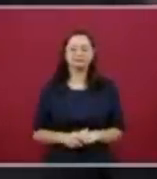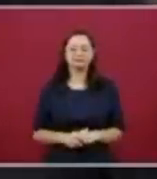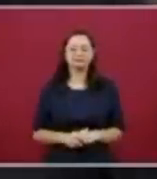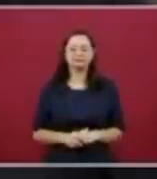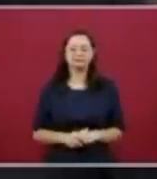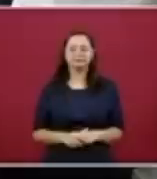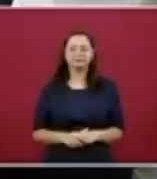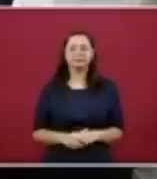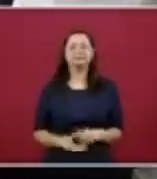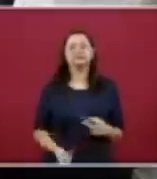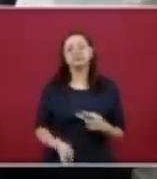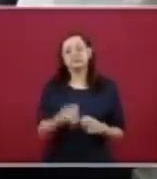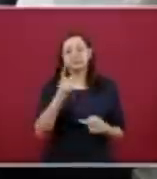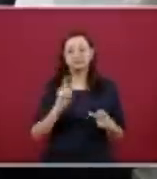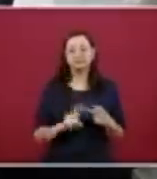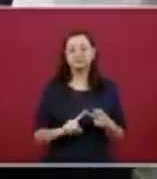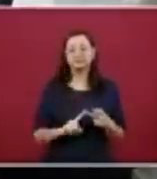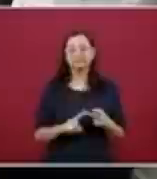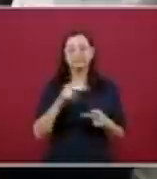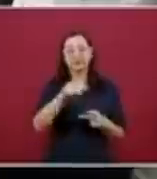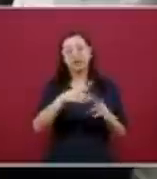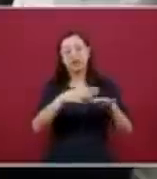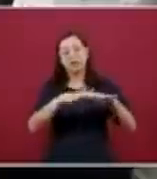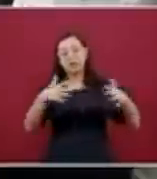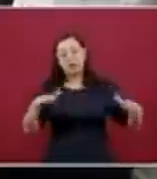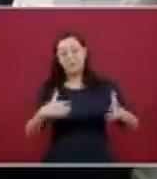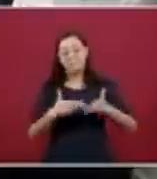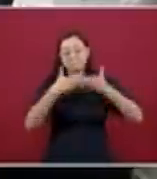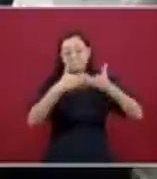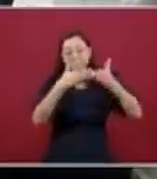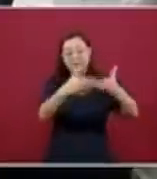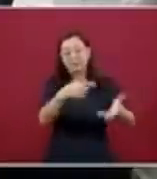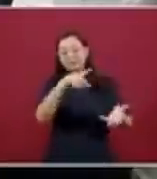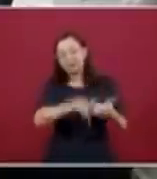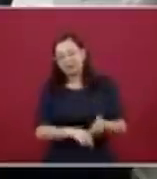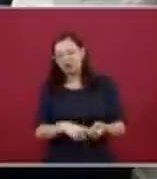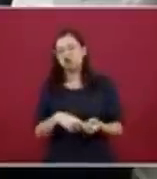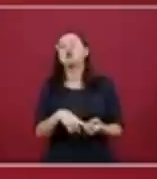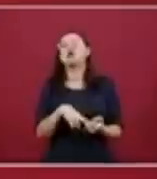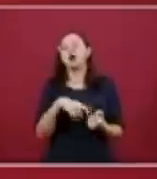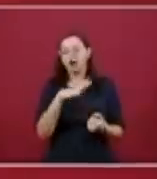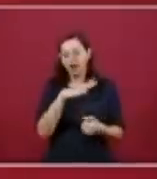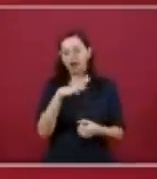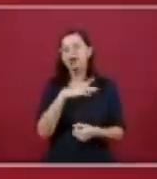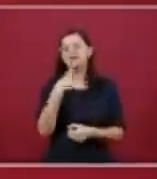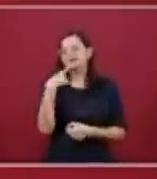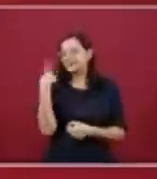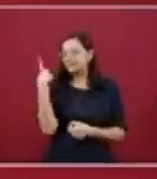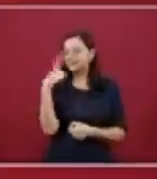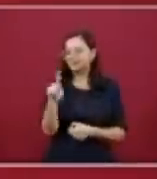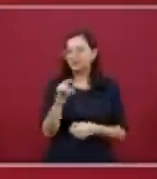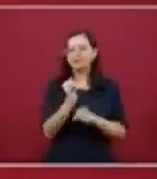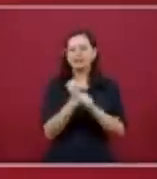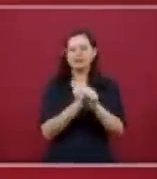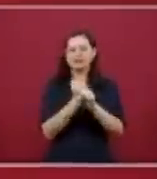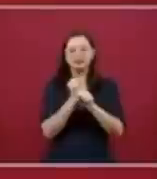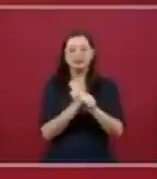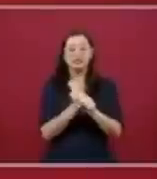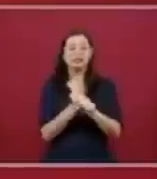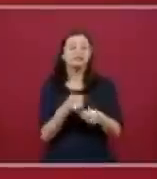Acerca de lo de los puertos, sí hay una investigación abierta por la